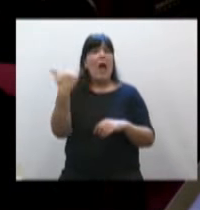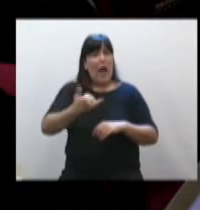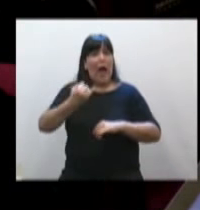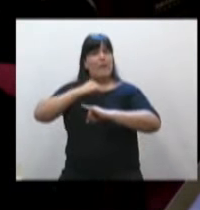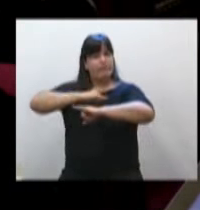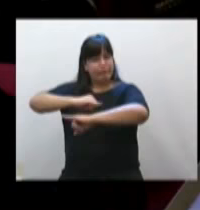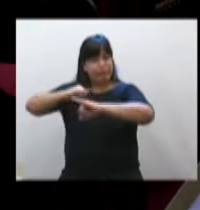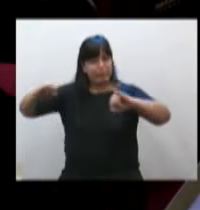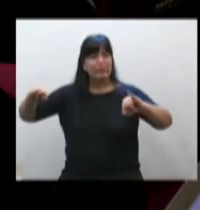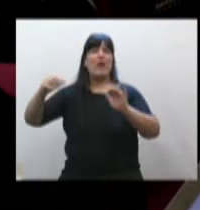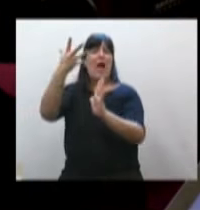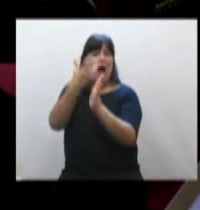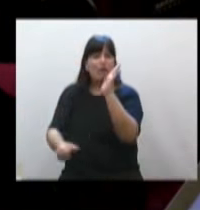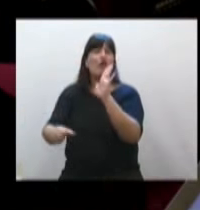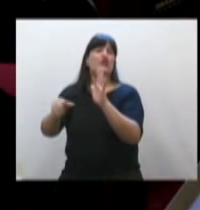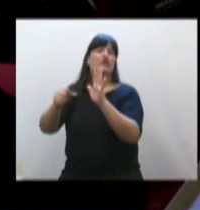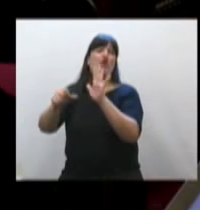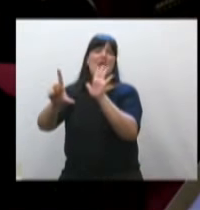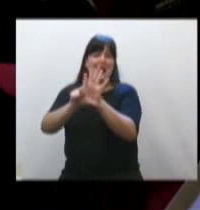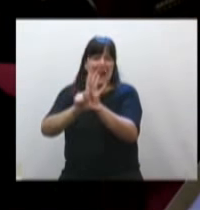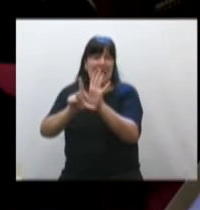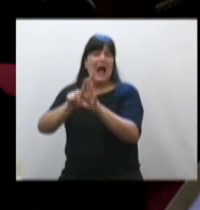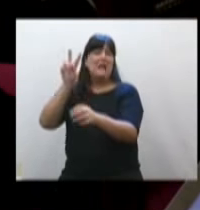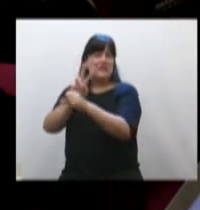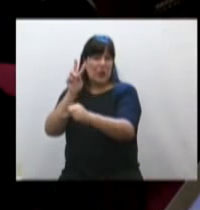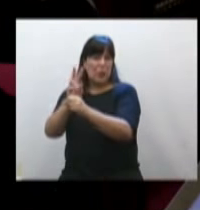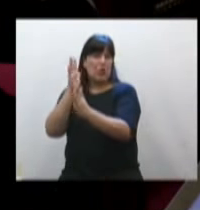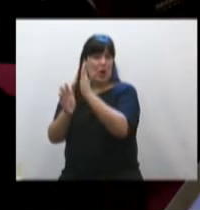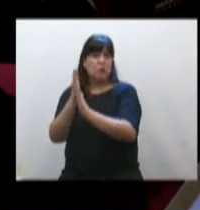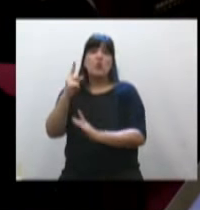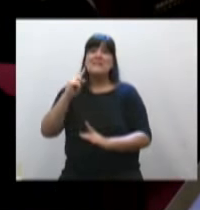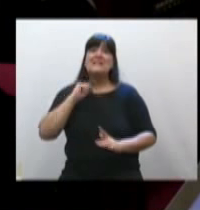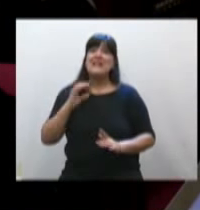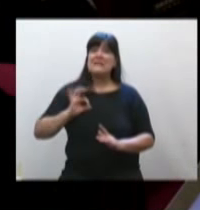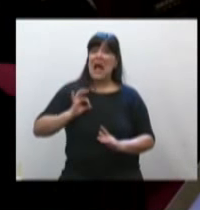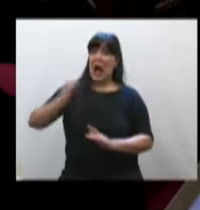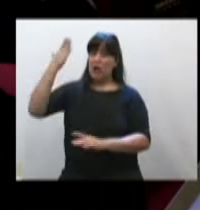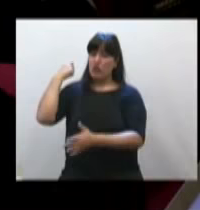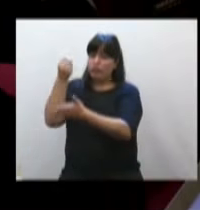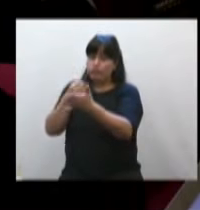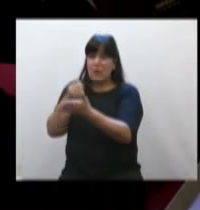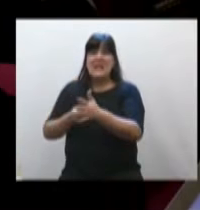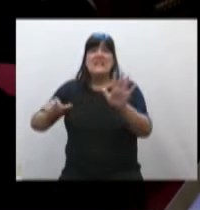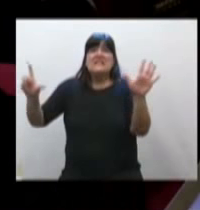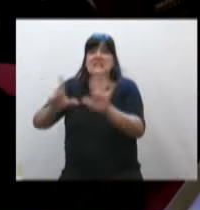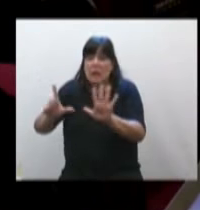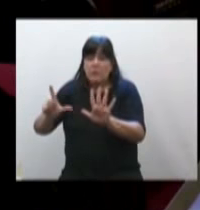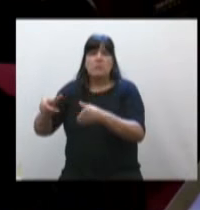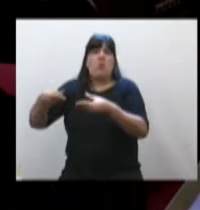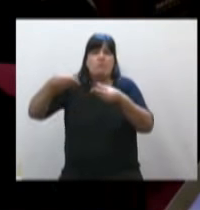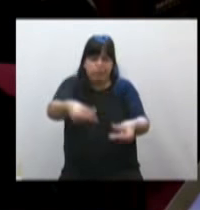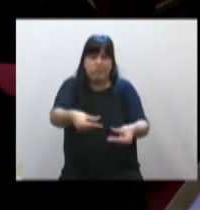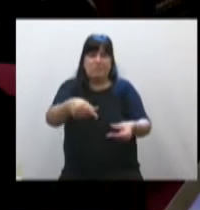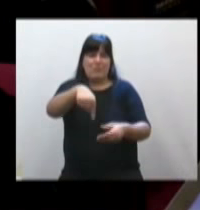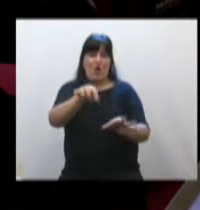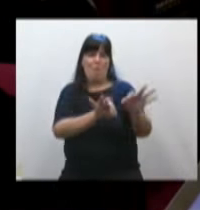una política anticonceptiva. El aborto sucedió, sucede y seguirá sucediendo en la realidad social. Lo que